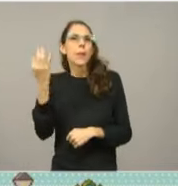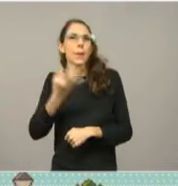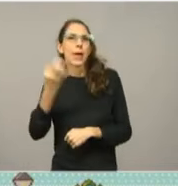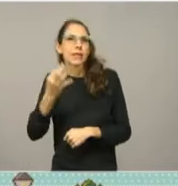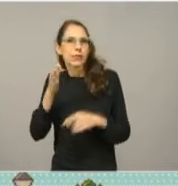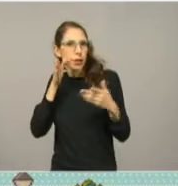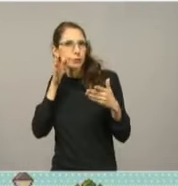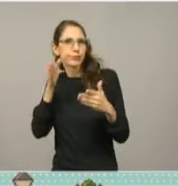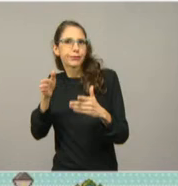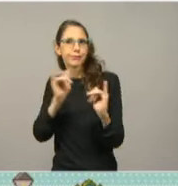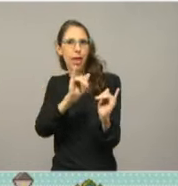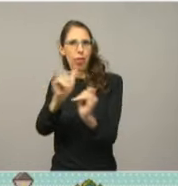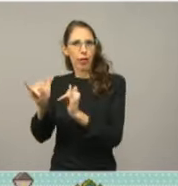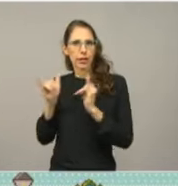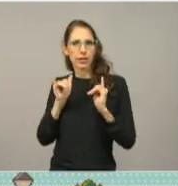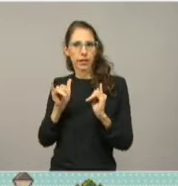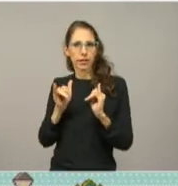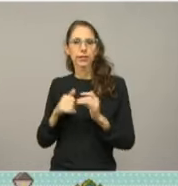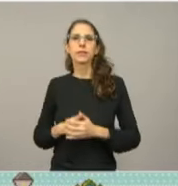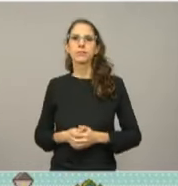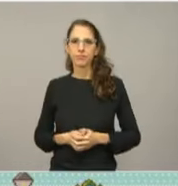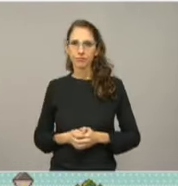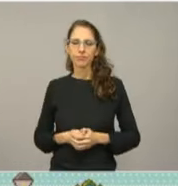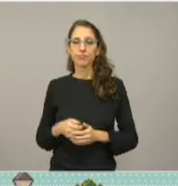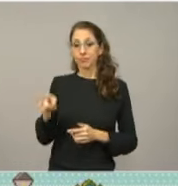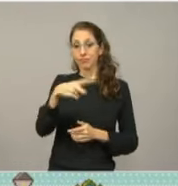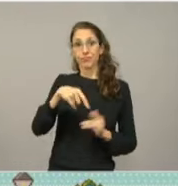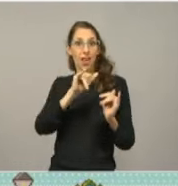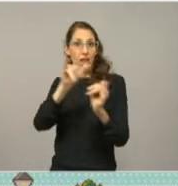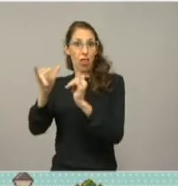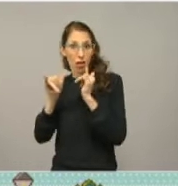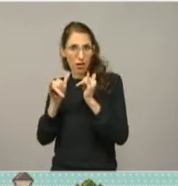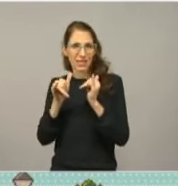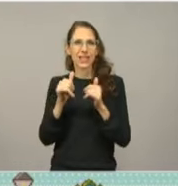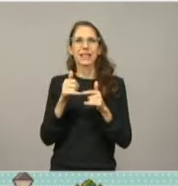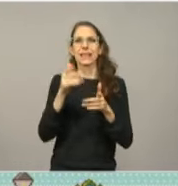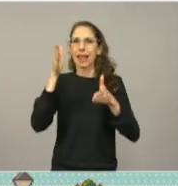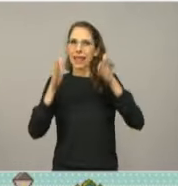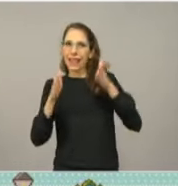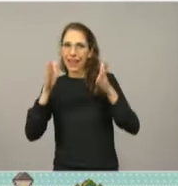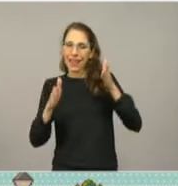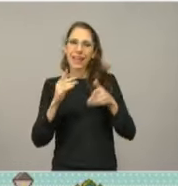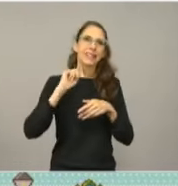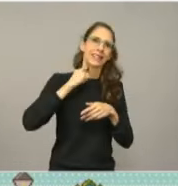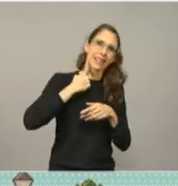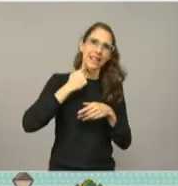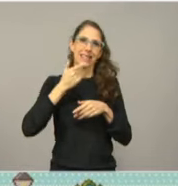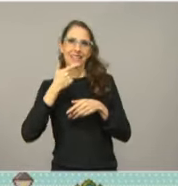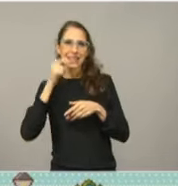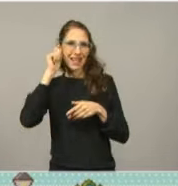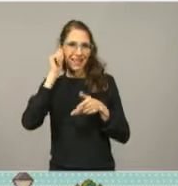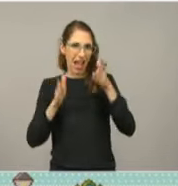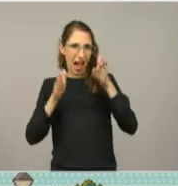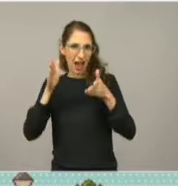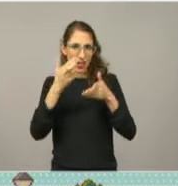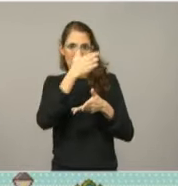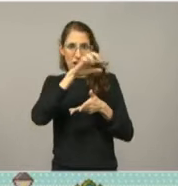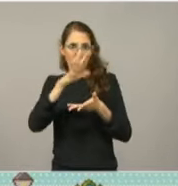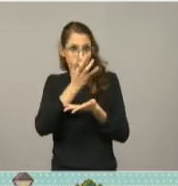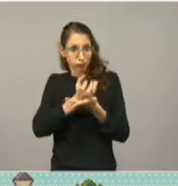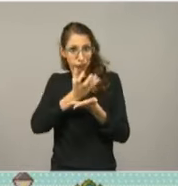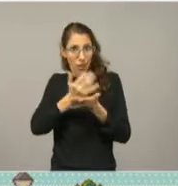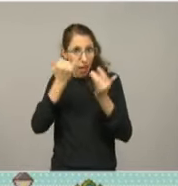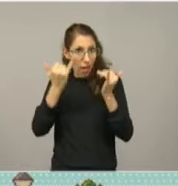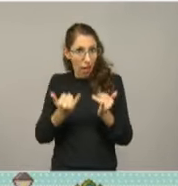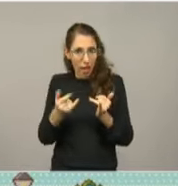el segmento adolescente aquellos que tienen la cuenta dni 1317 o sea los y las boner enes con cuenta de